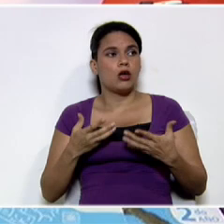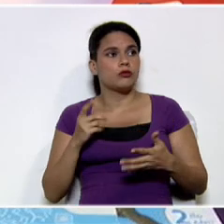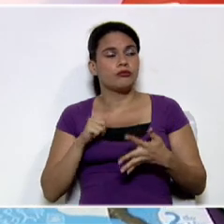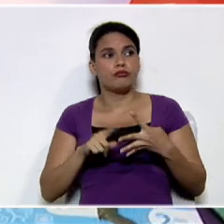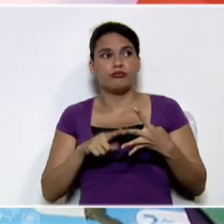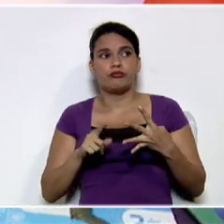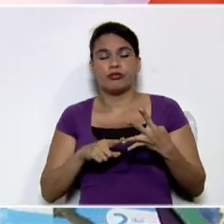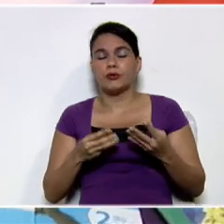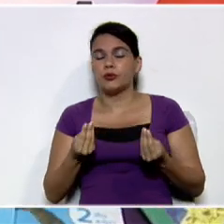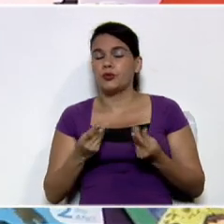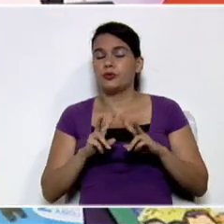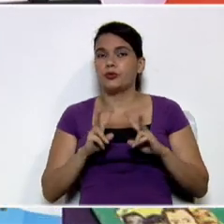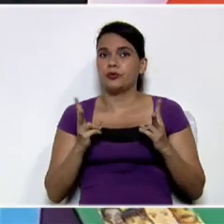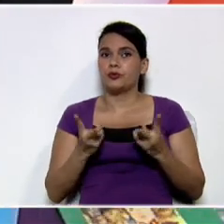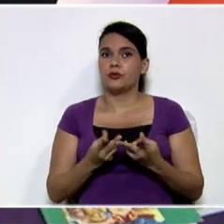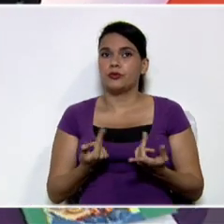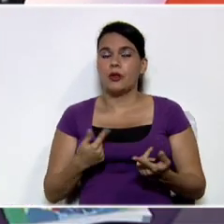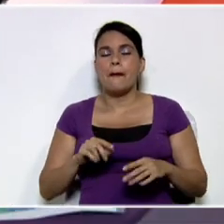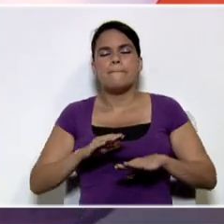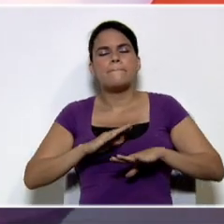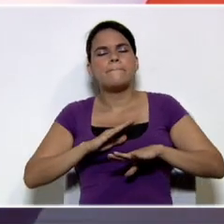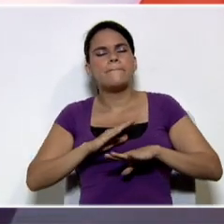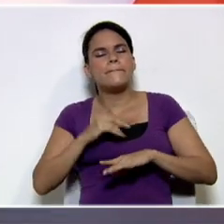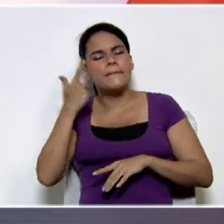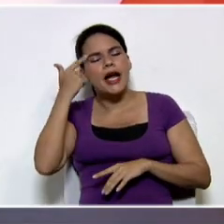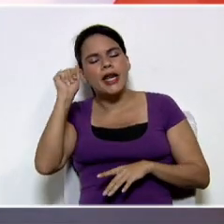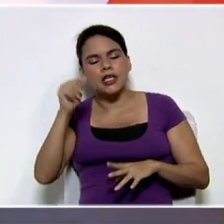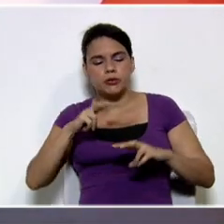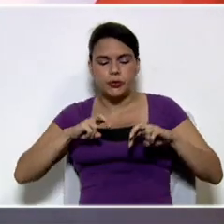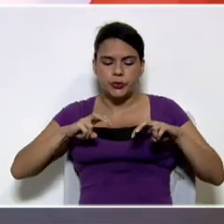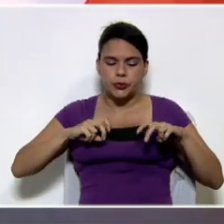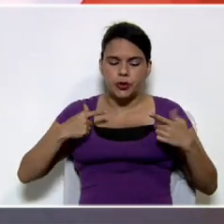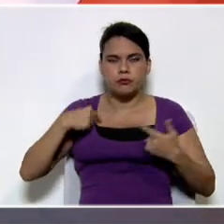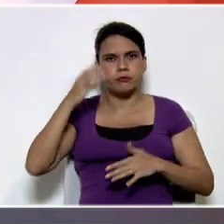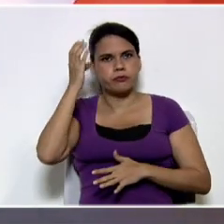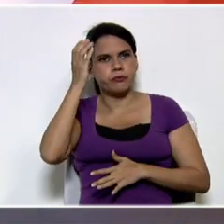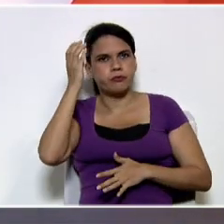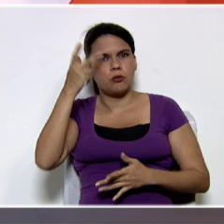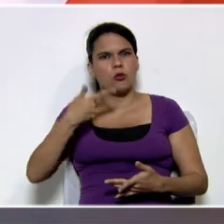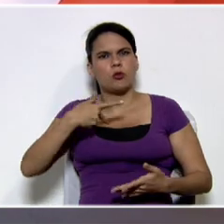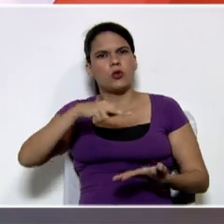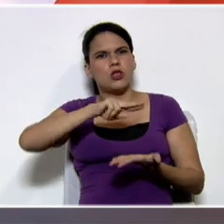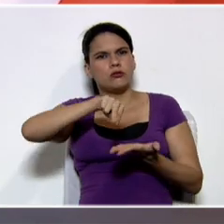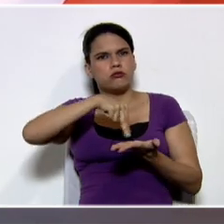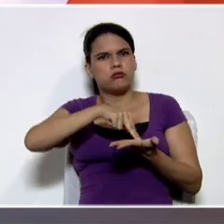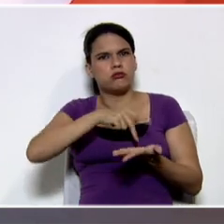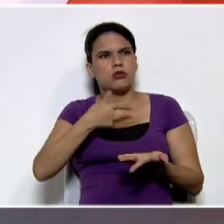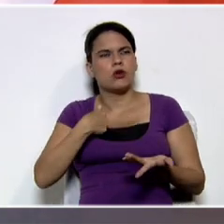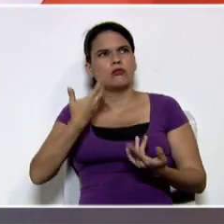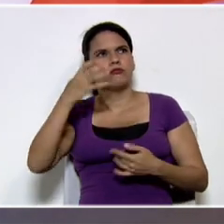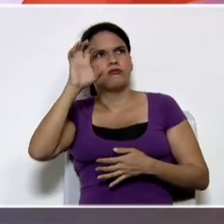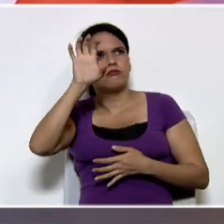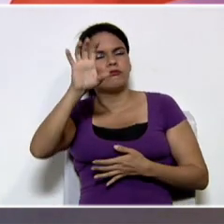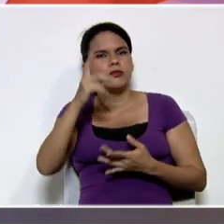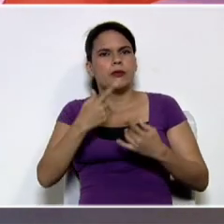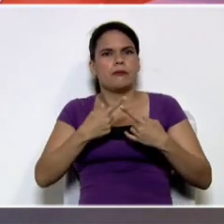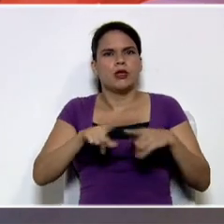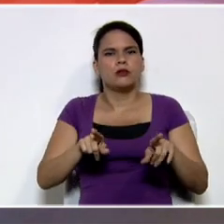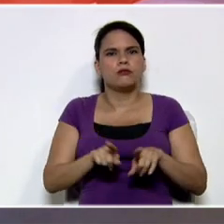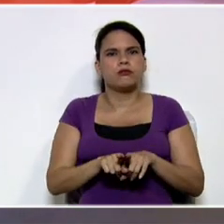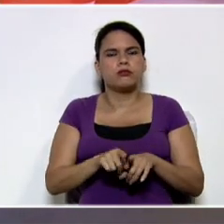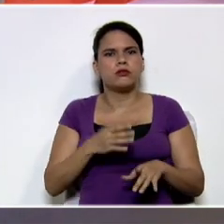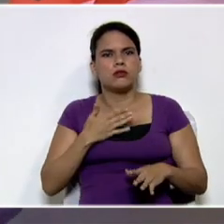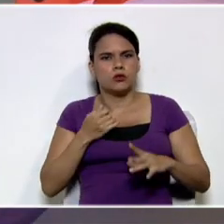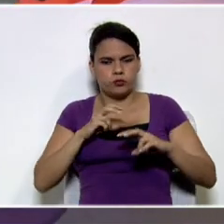todos muy valiosos para que ahondemos en nuestro conocimiento como nación, como país, pero también quiero que ahondemos en